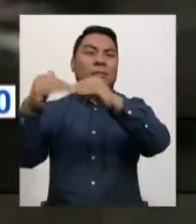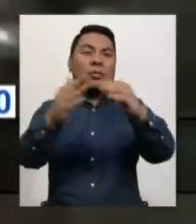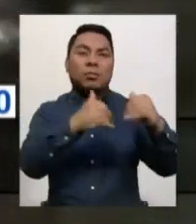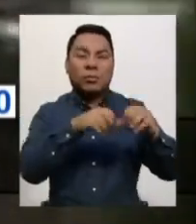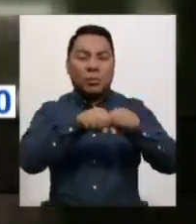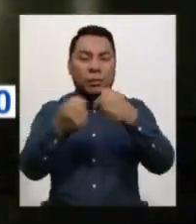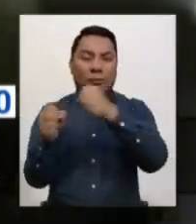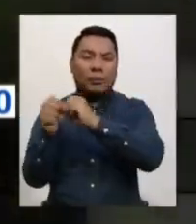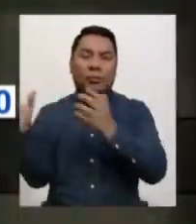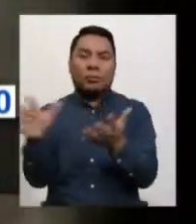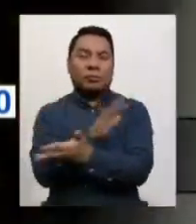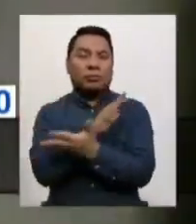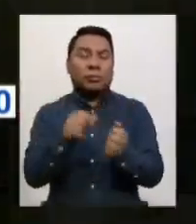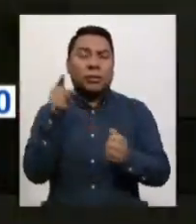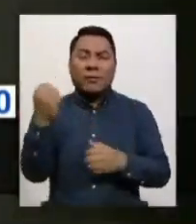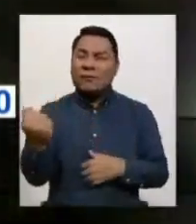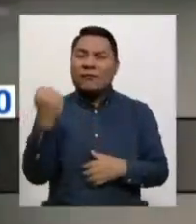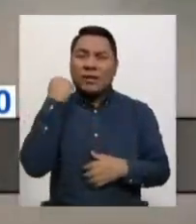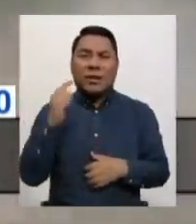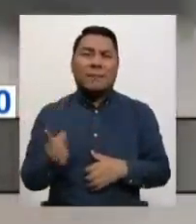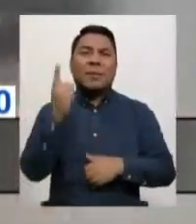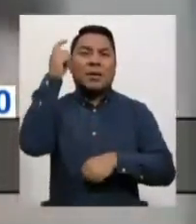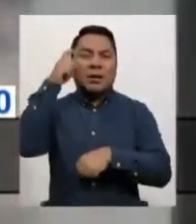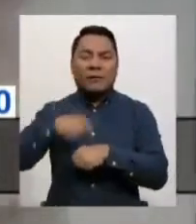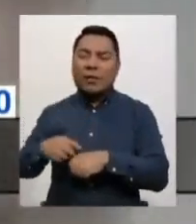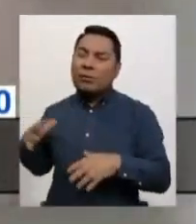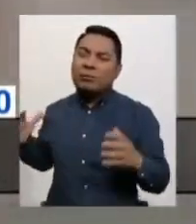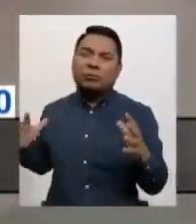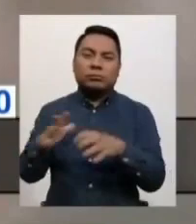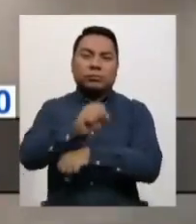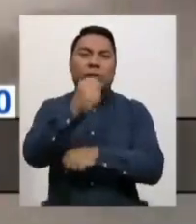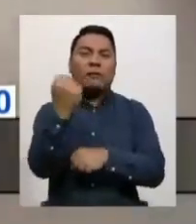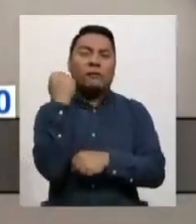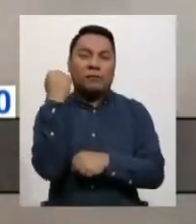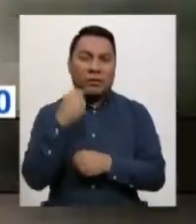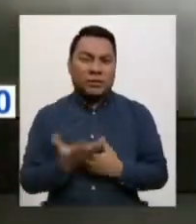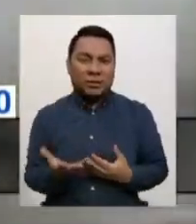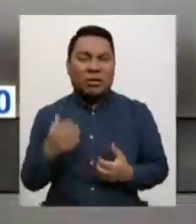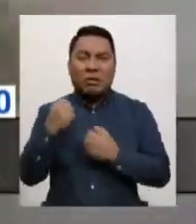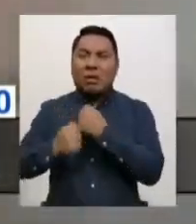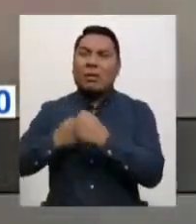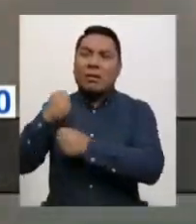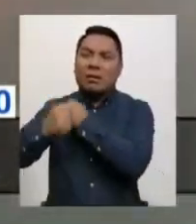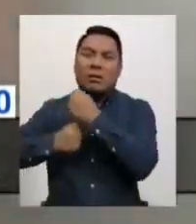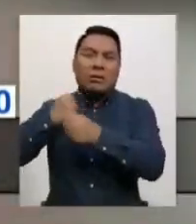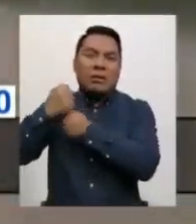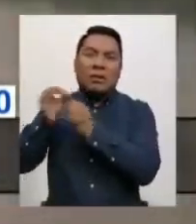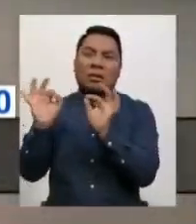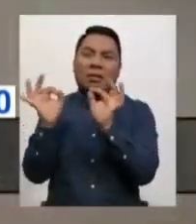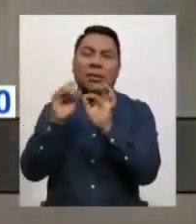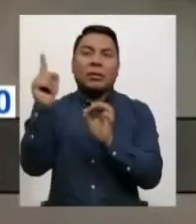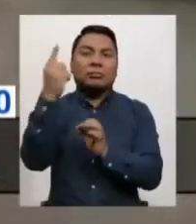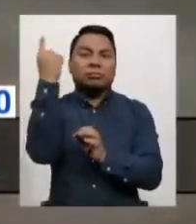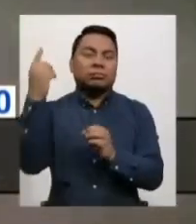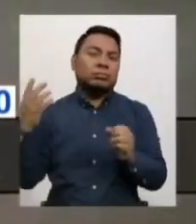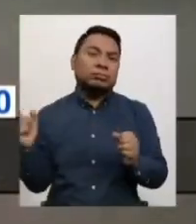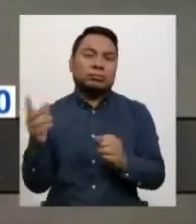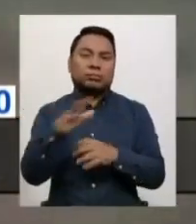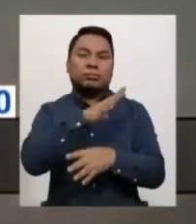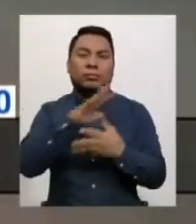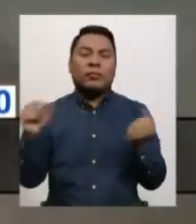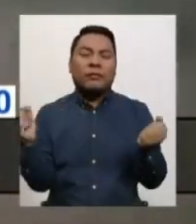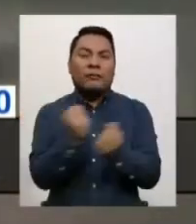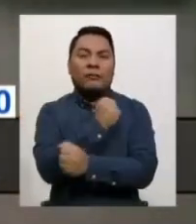es el daño es masivo en esta isla ubicada en el Caribe y por donde ahora está